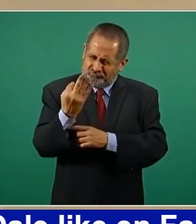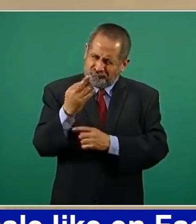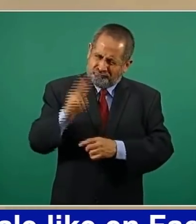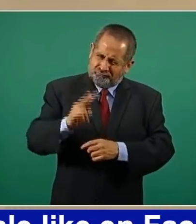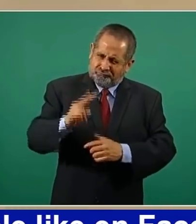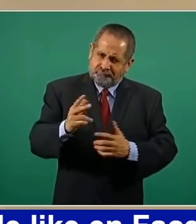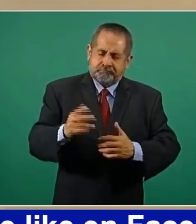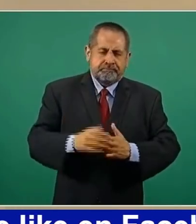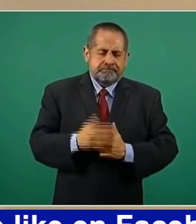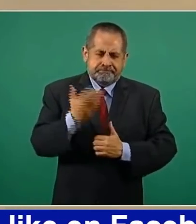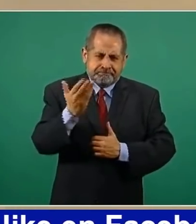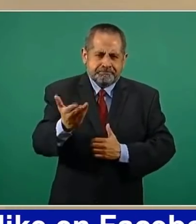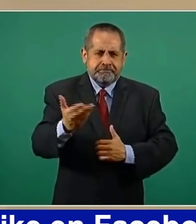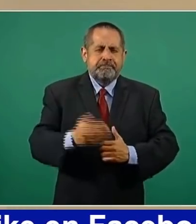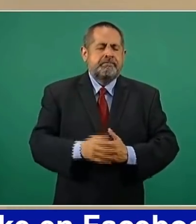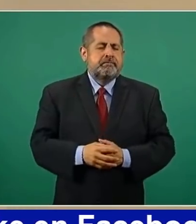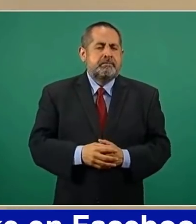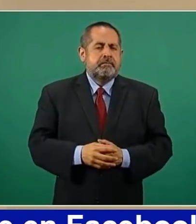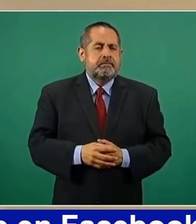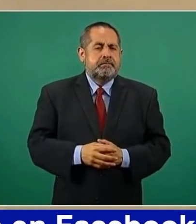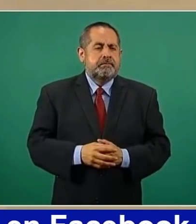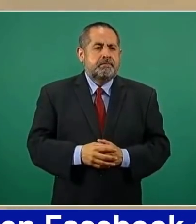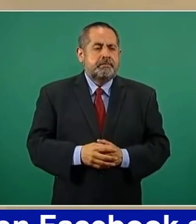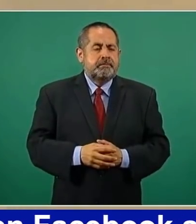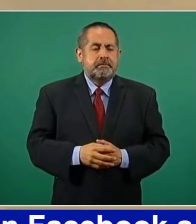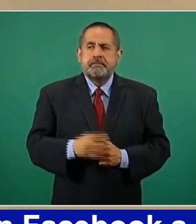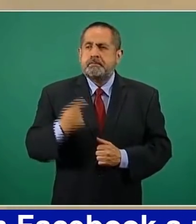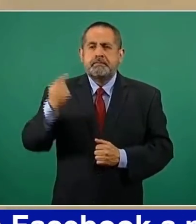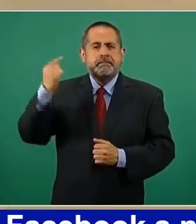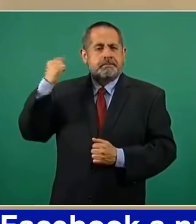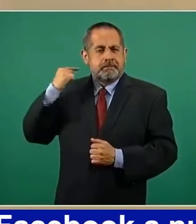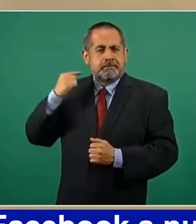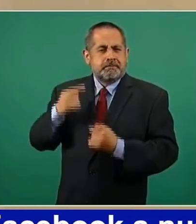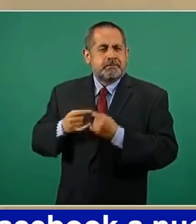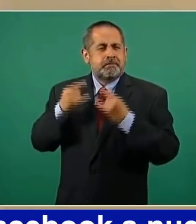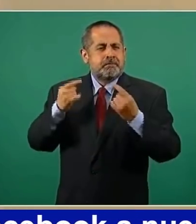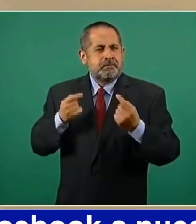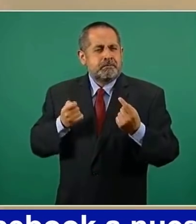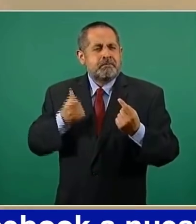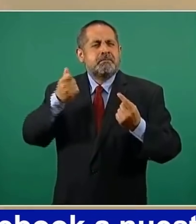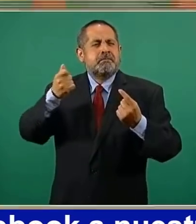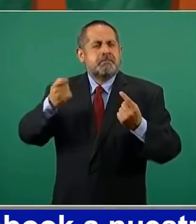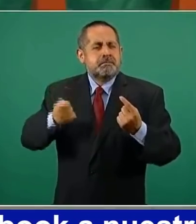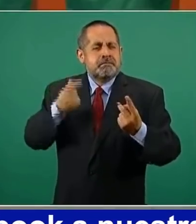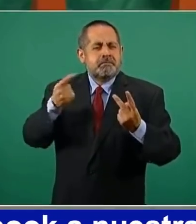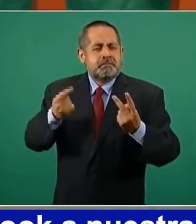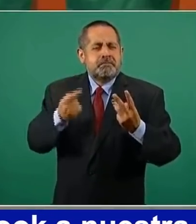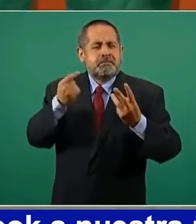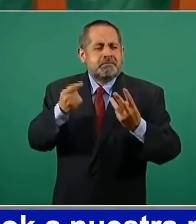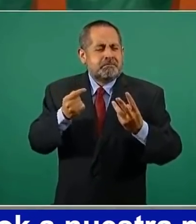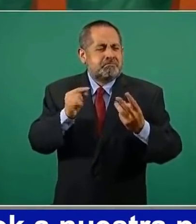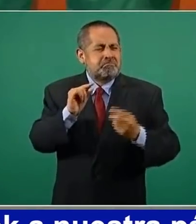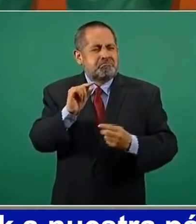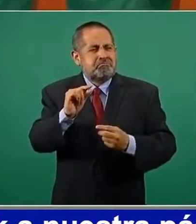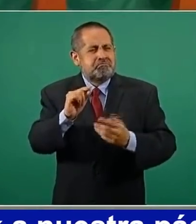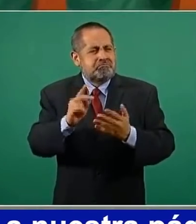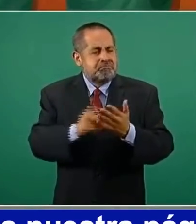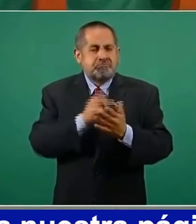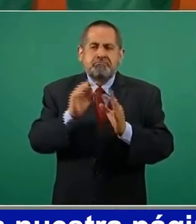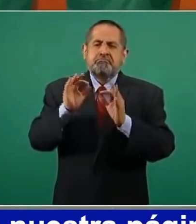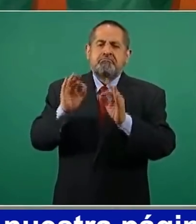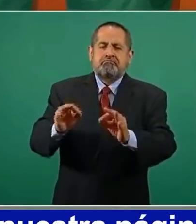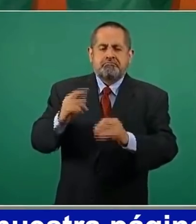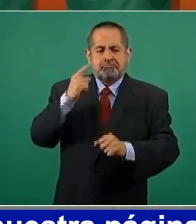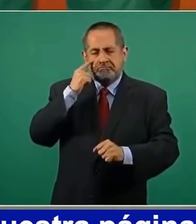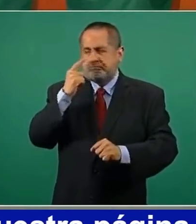En muy pocos momentos de nuestra historia se ha visto realizado este ideal de